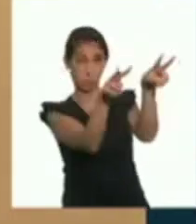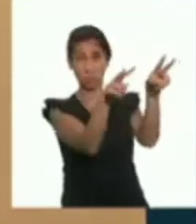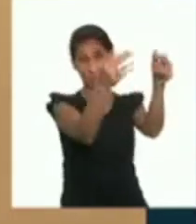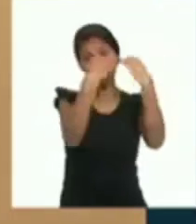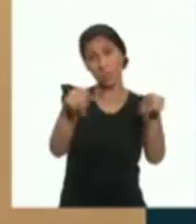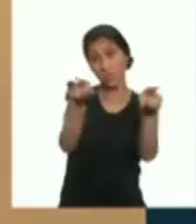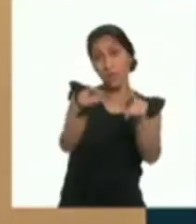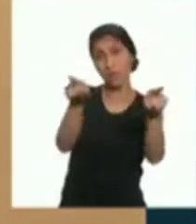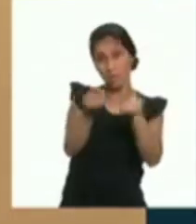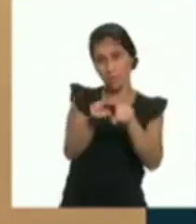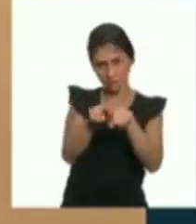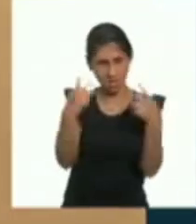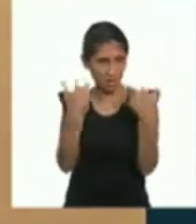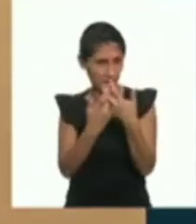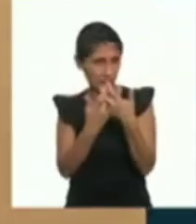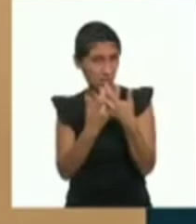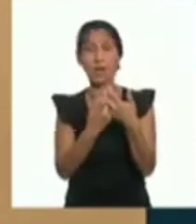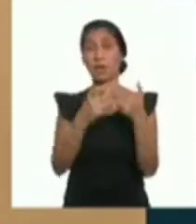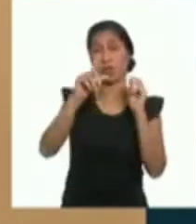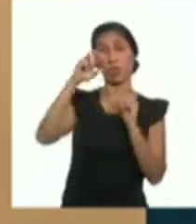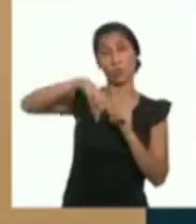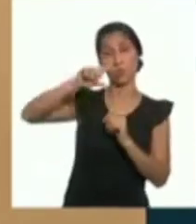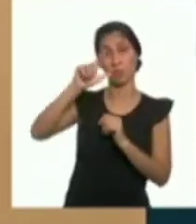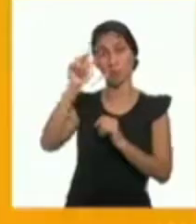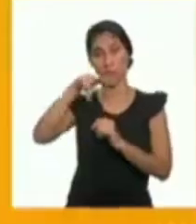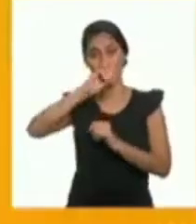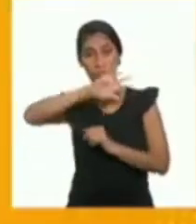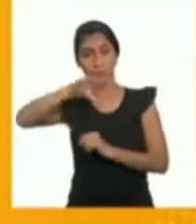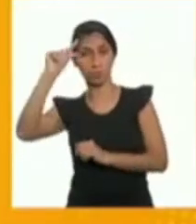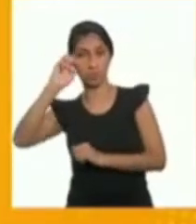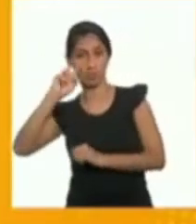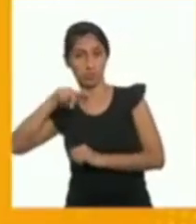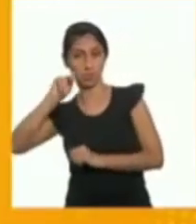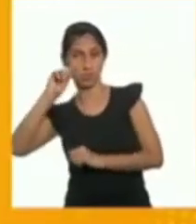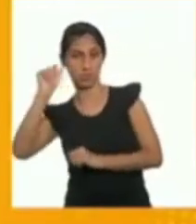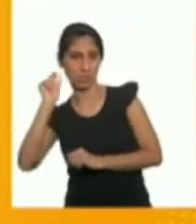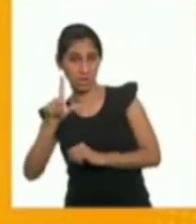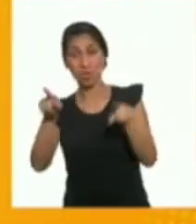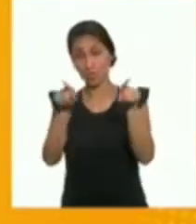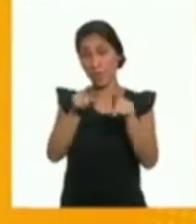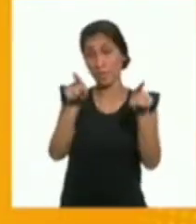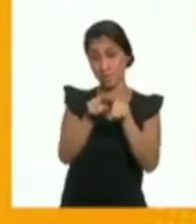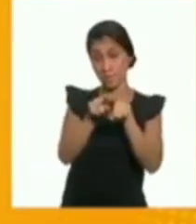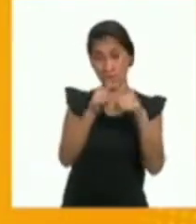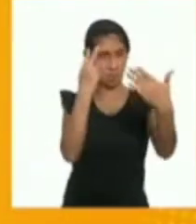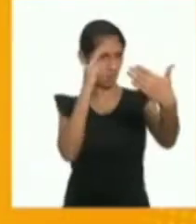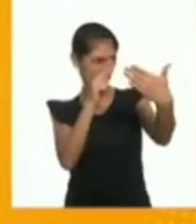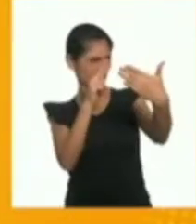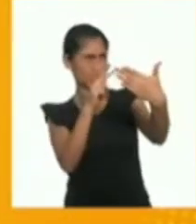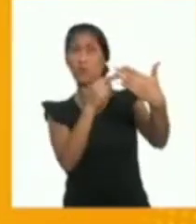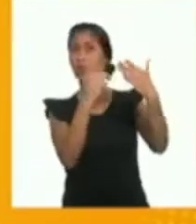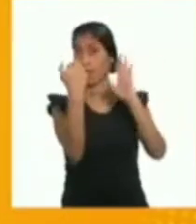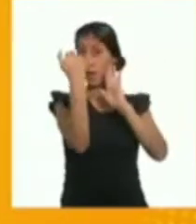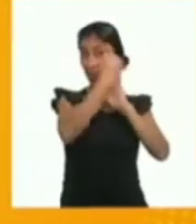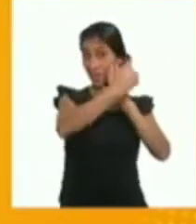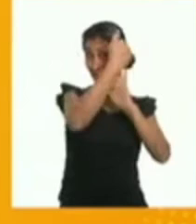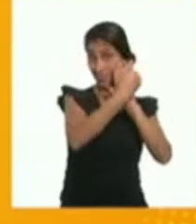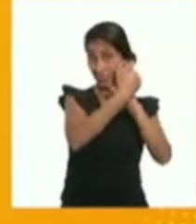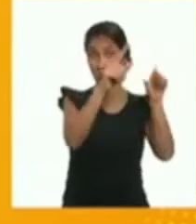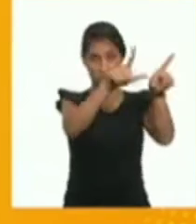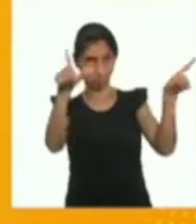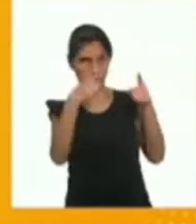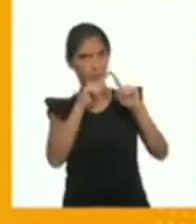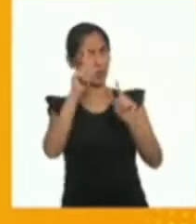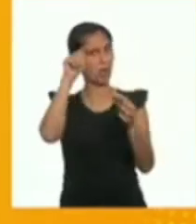pero también el plano descriptivo puede ser un plano general corto. Que también usa un plano de visión amplio, pero se centra en